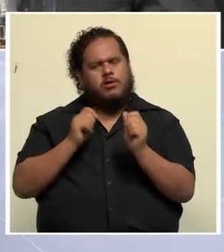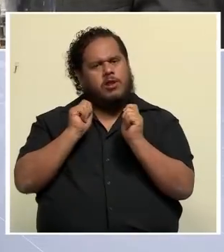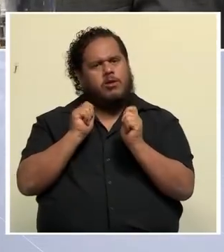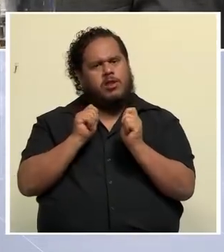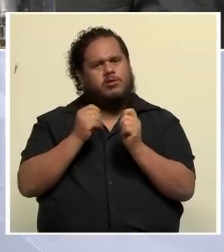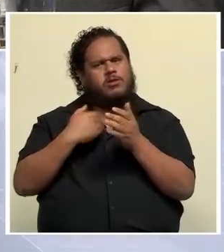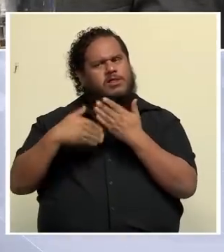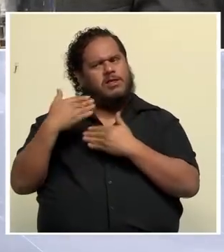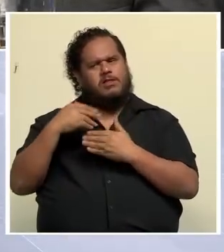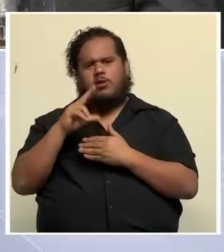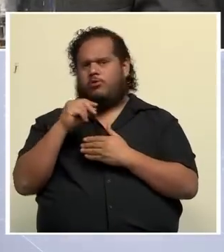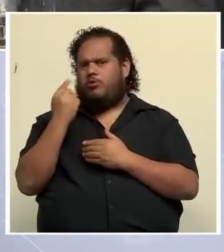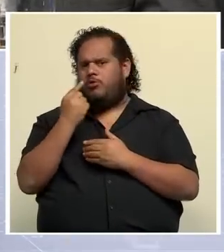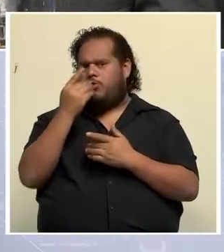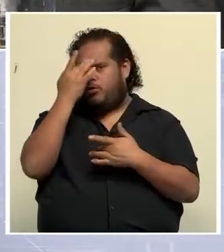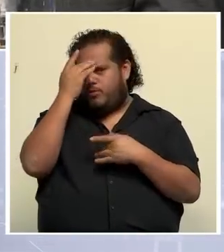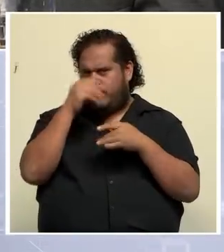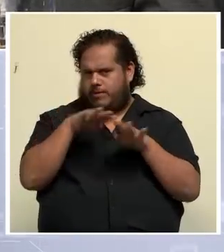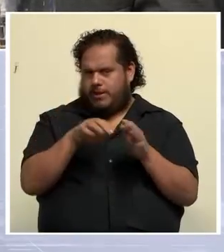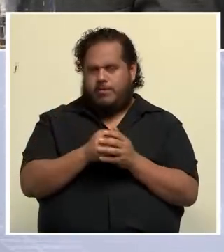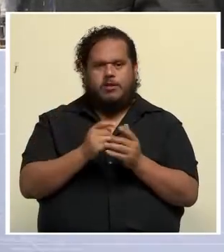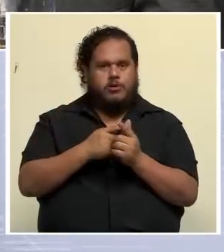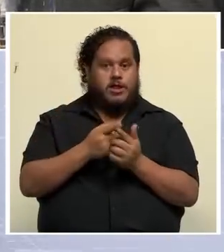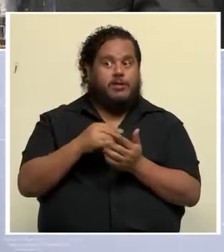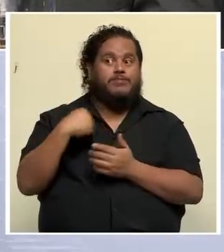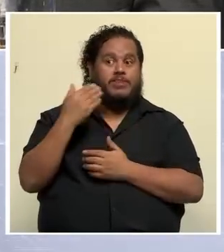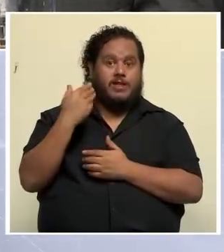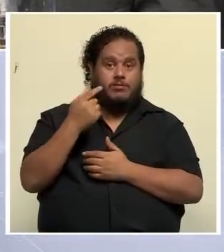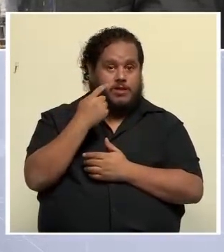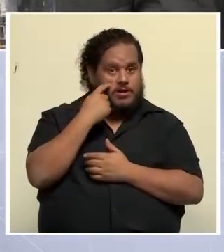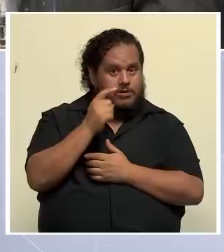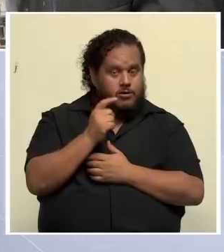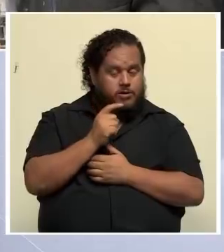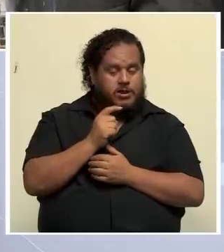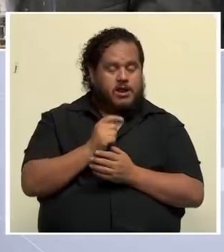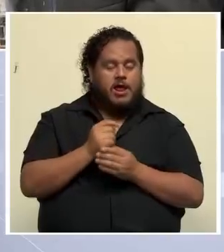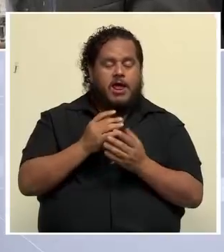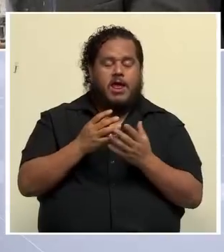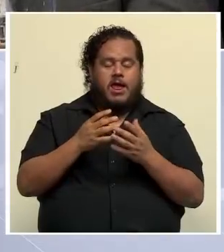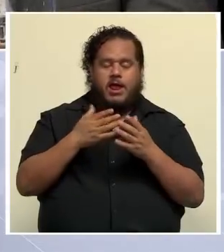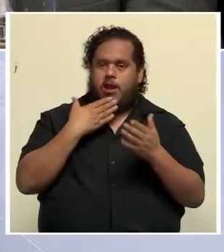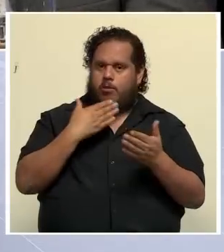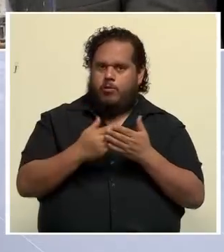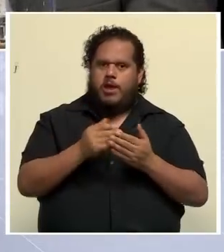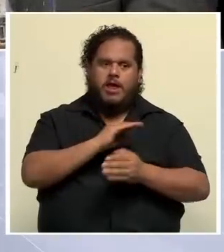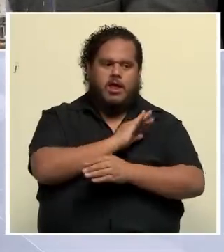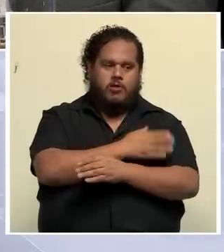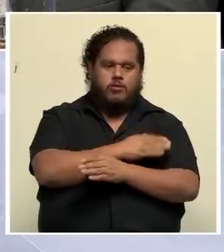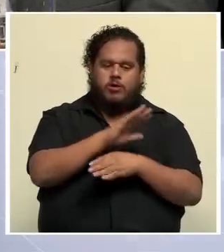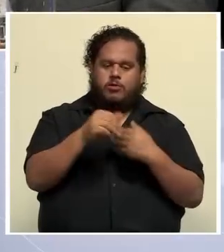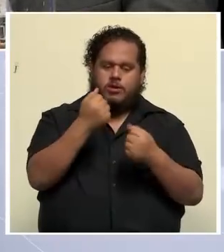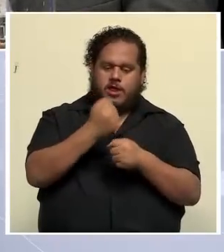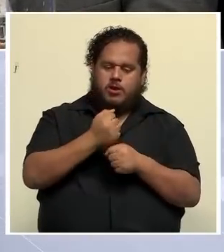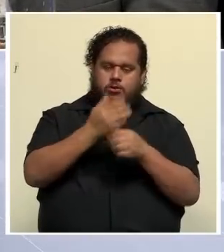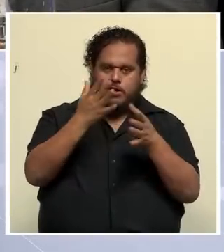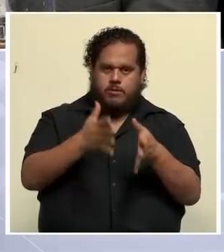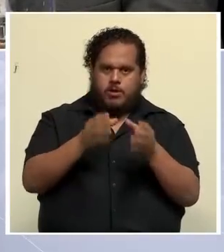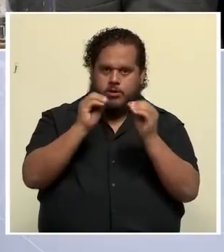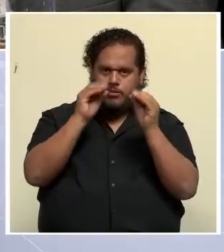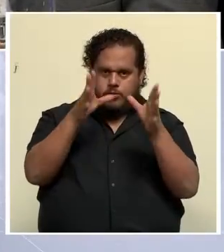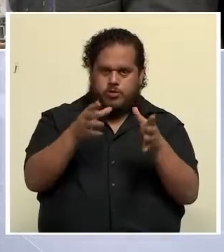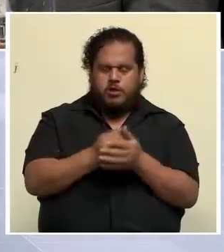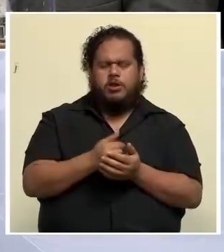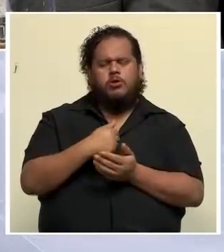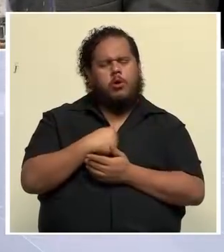por la pandemia. Entonces, después de reconocer el enorme esfuerzo de los docentes, pienso que